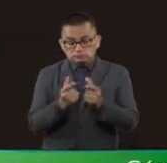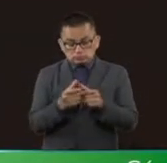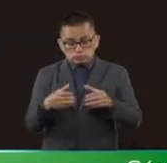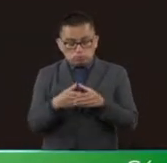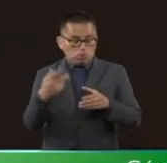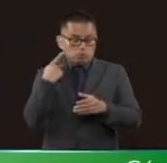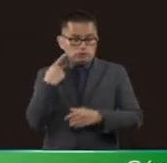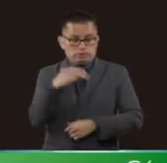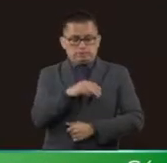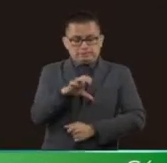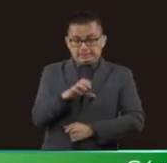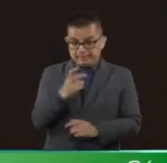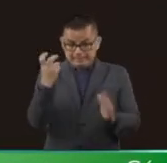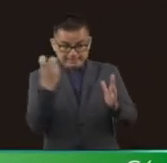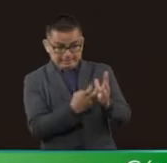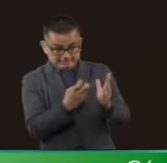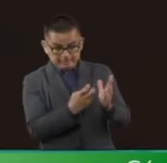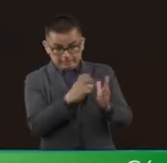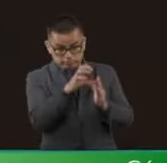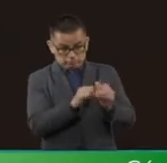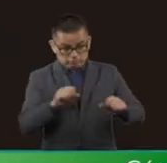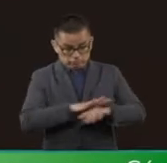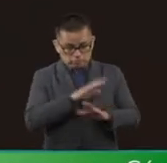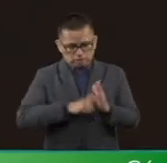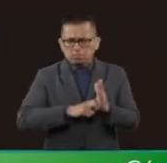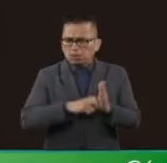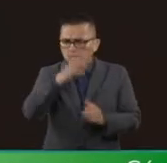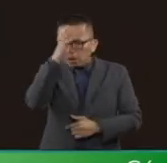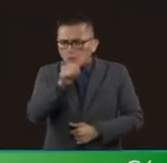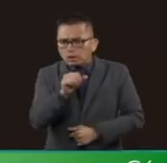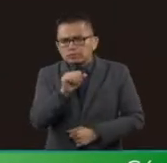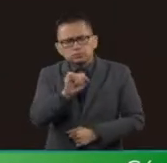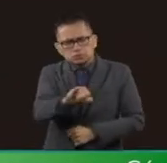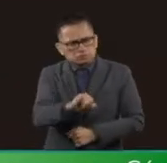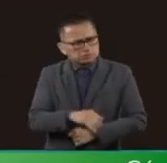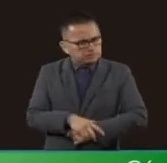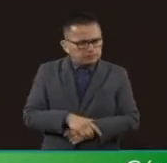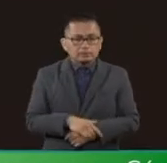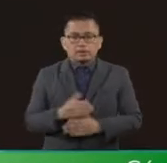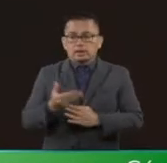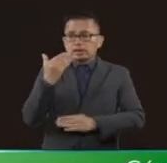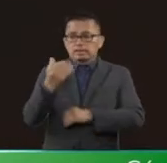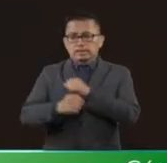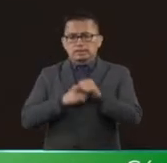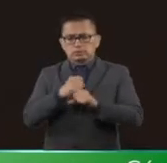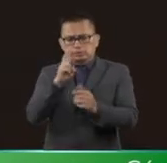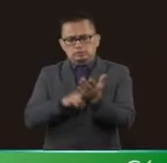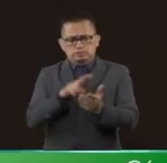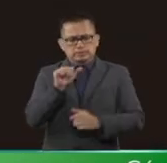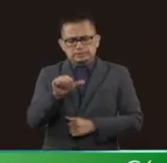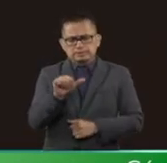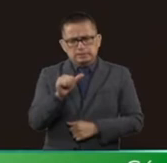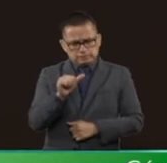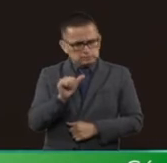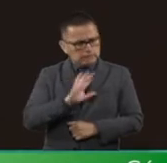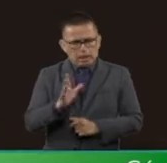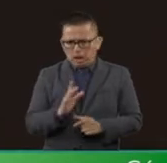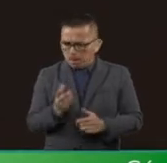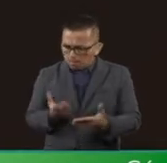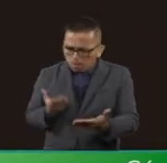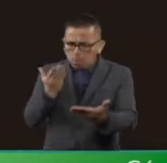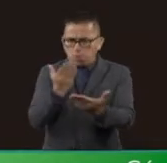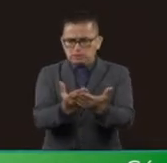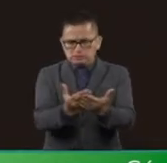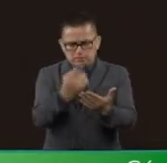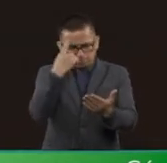el 2016 se presentó la primera propuesta para que el salario mínimo alcanzara la línea